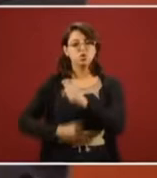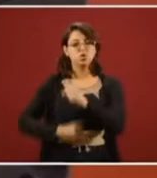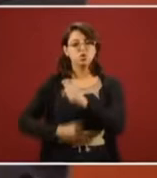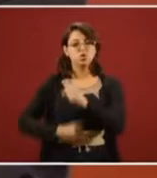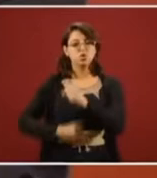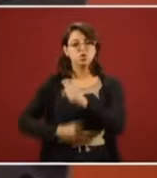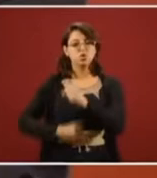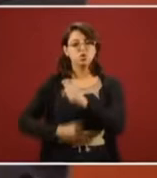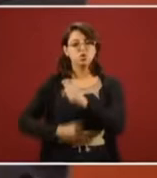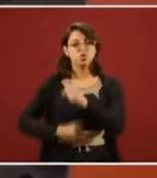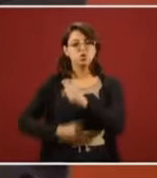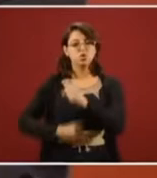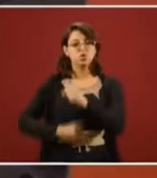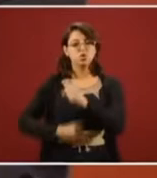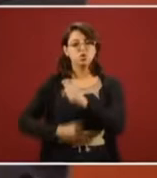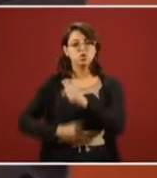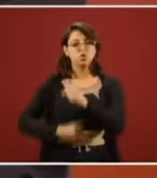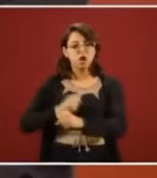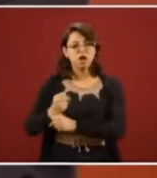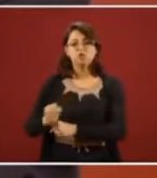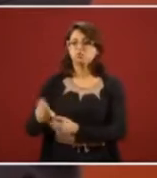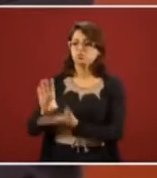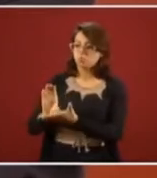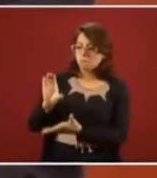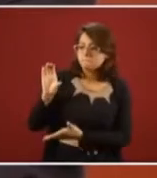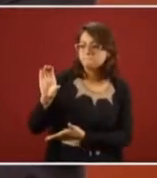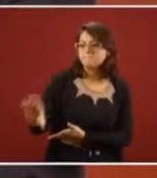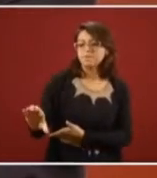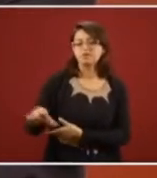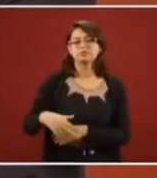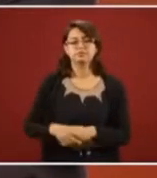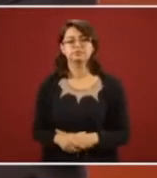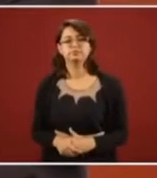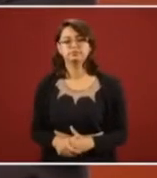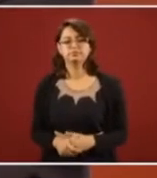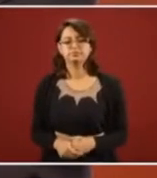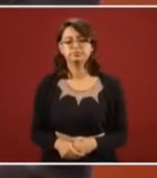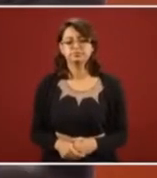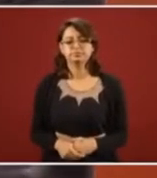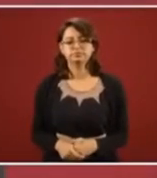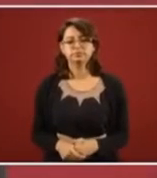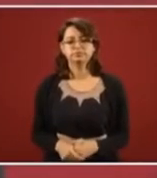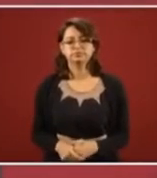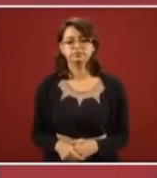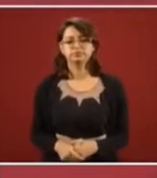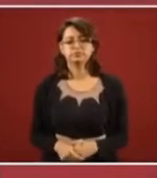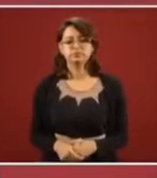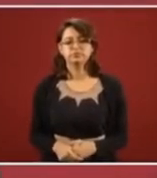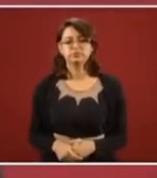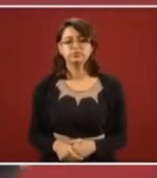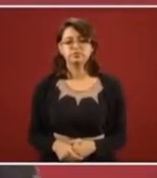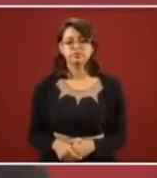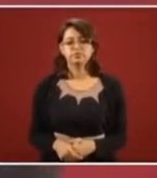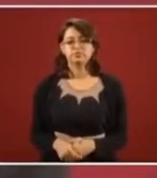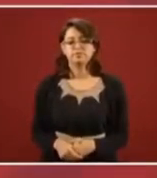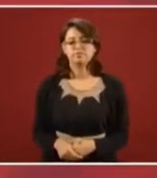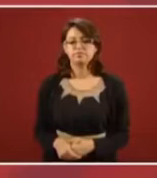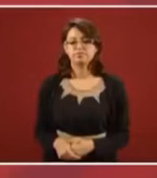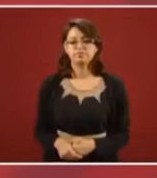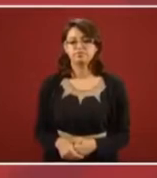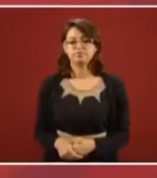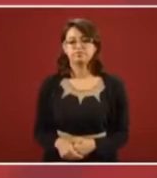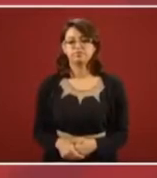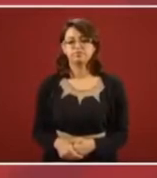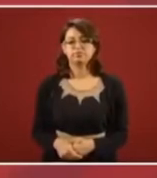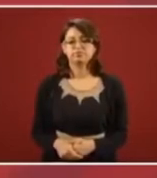bayern fue de operation de metro bueno ahora menos el que subieron